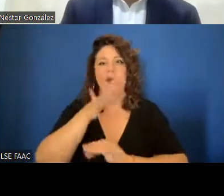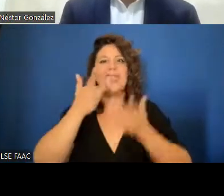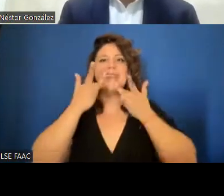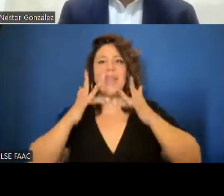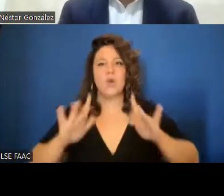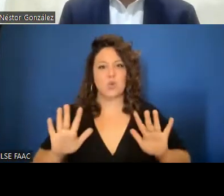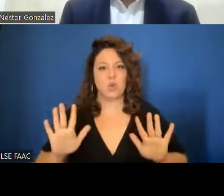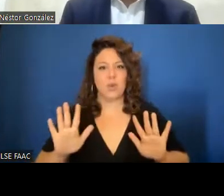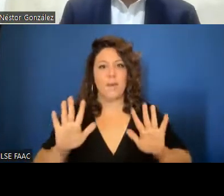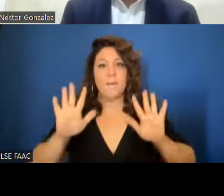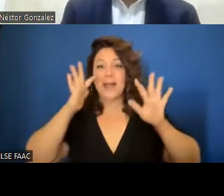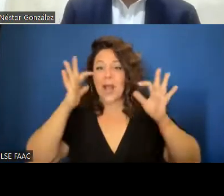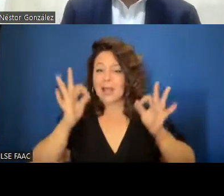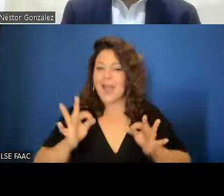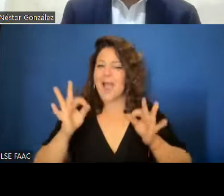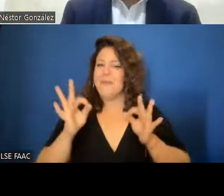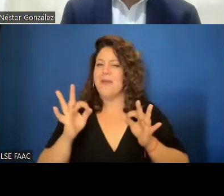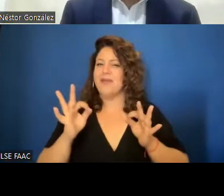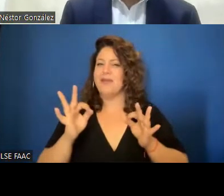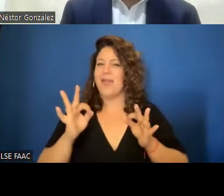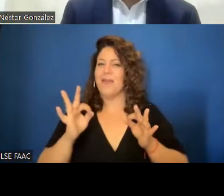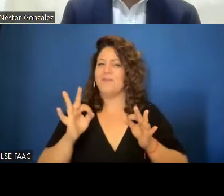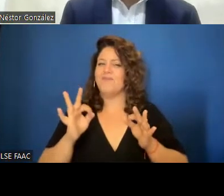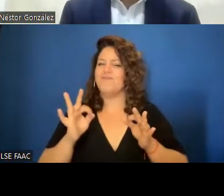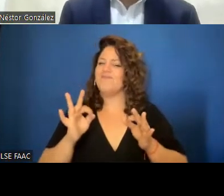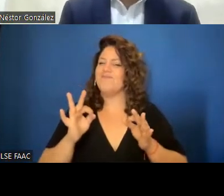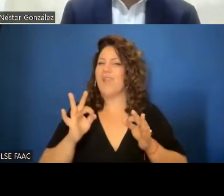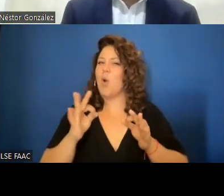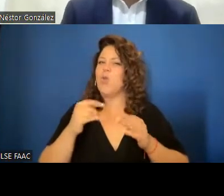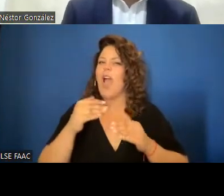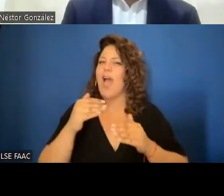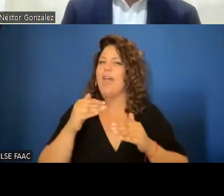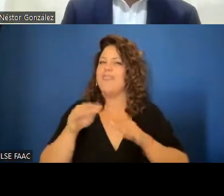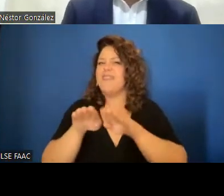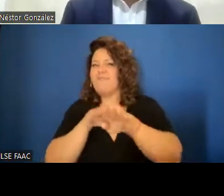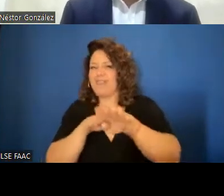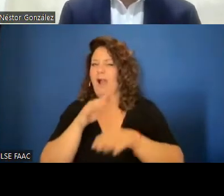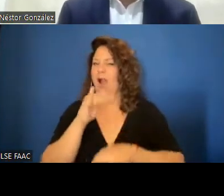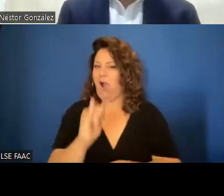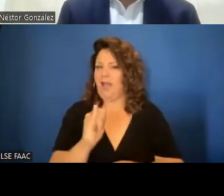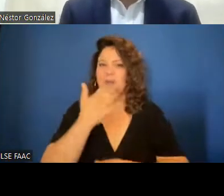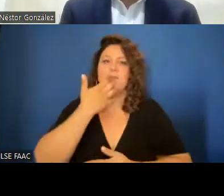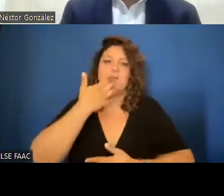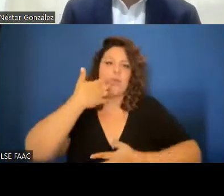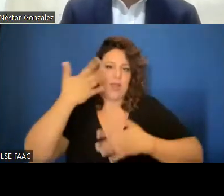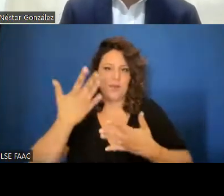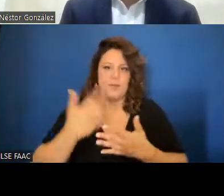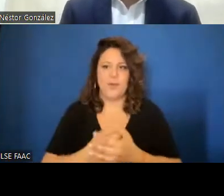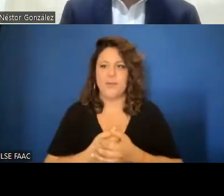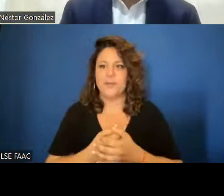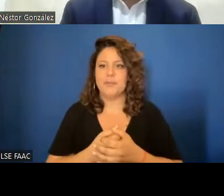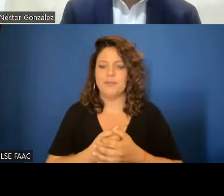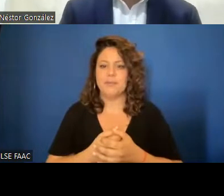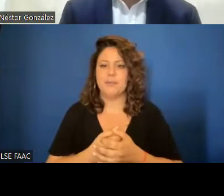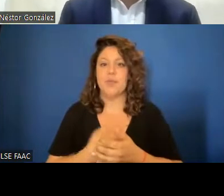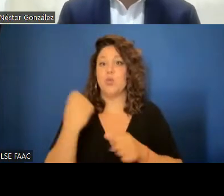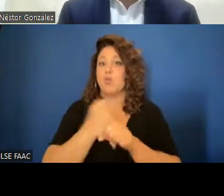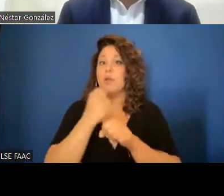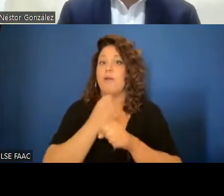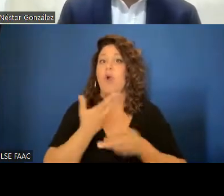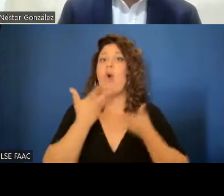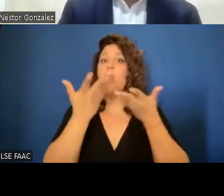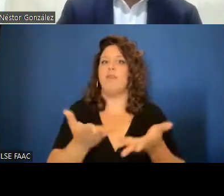esta ley, con mayor o menor efectividad, pues trata de aplicar y de bajar un poco la efectividad de sus derechos.